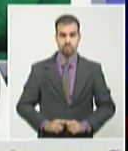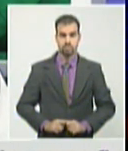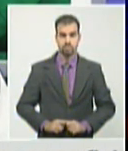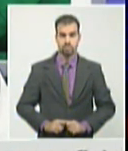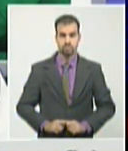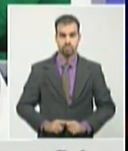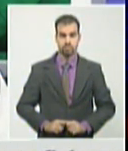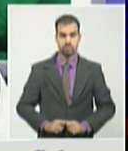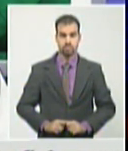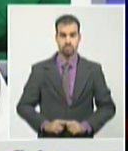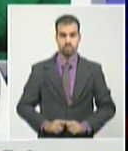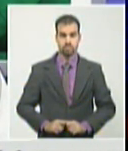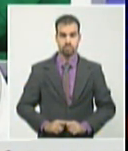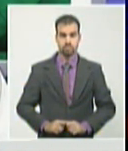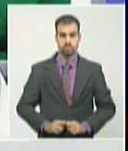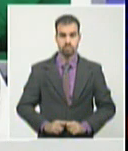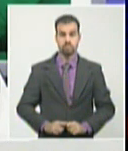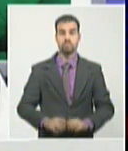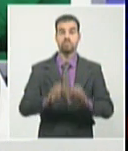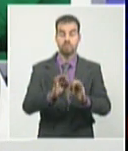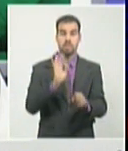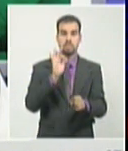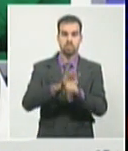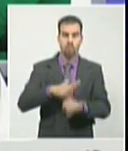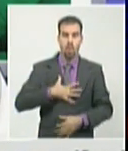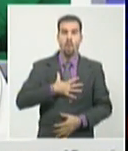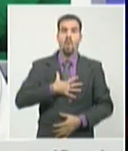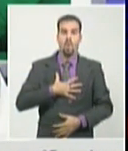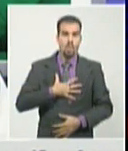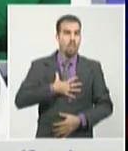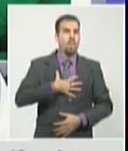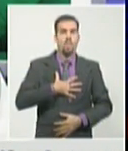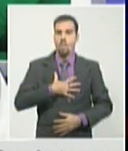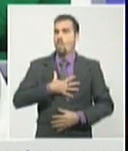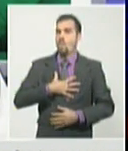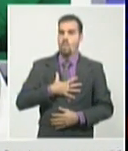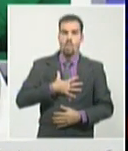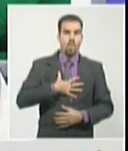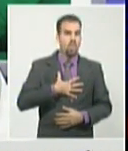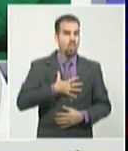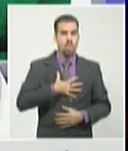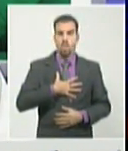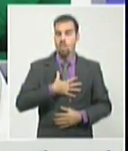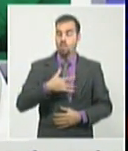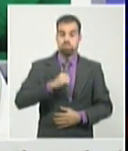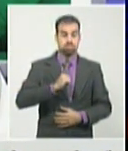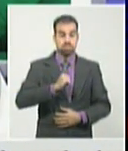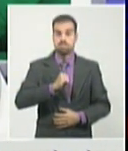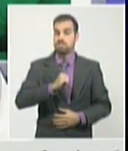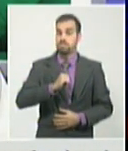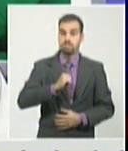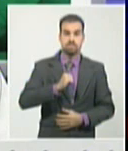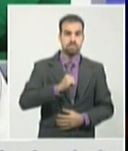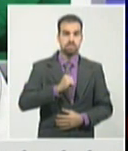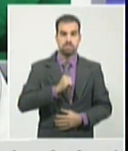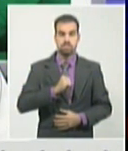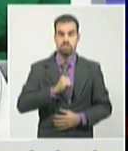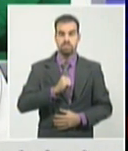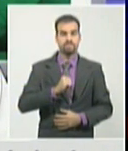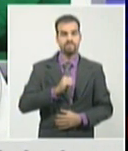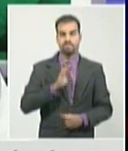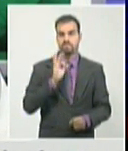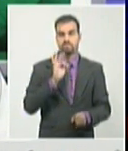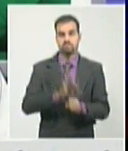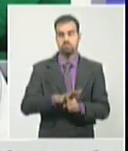presentara una falta de aire intensas llanos y taquicardia sudoración y hace una una